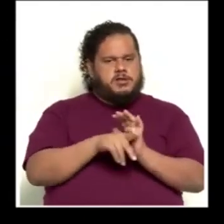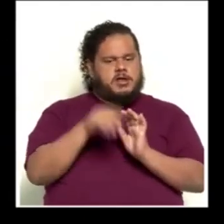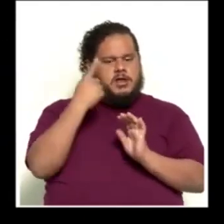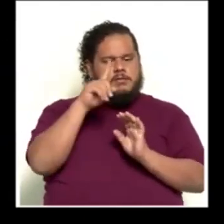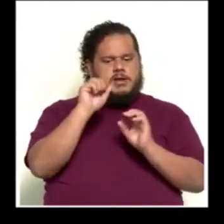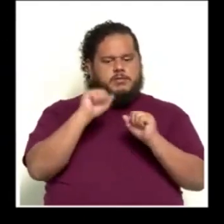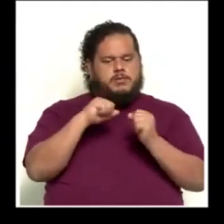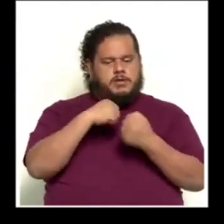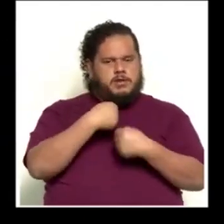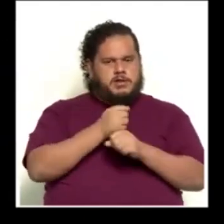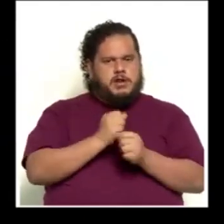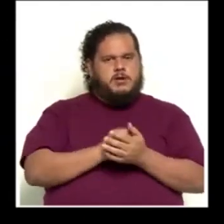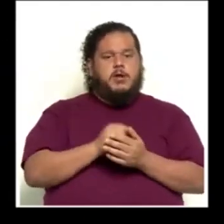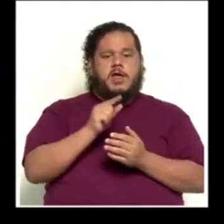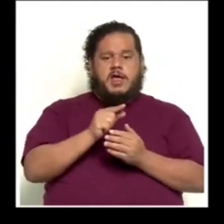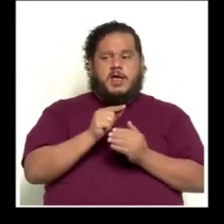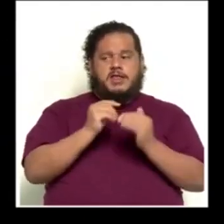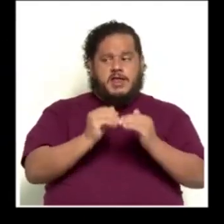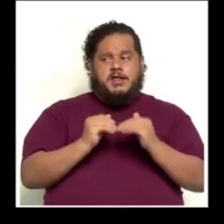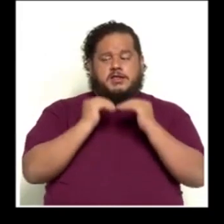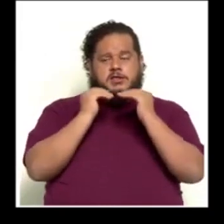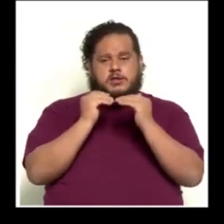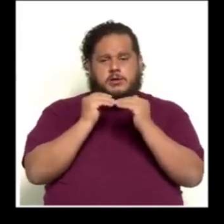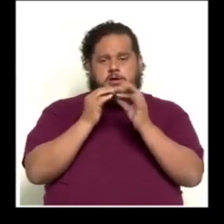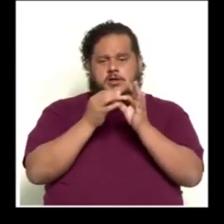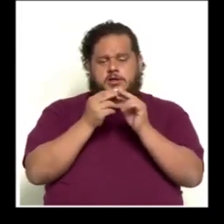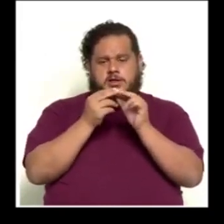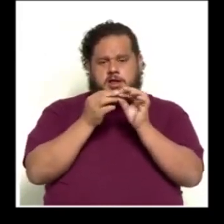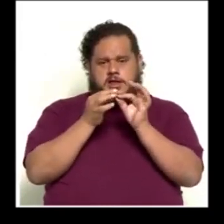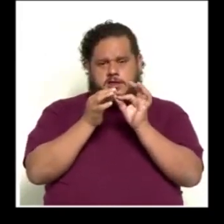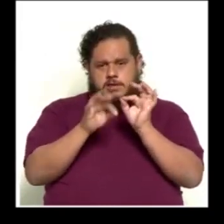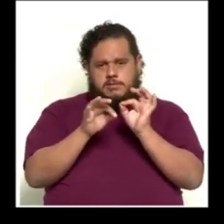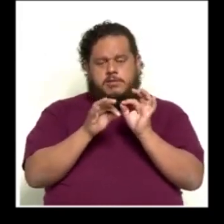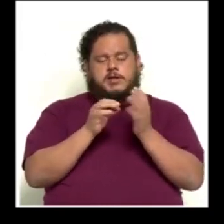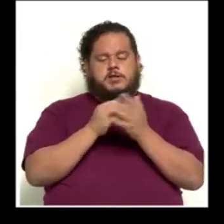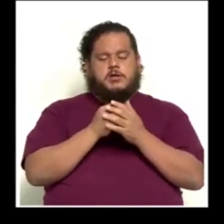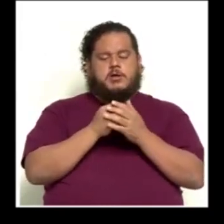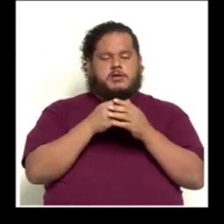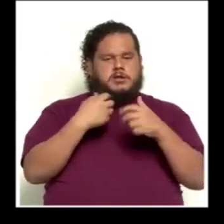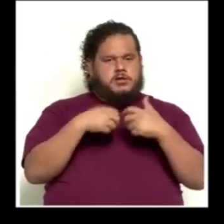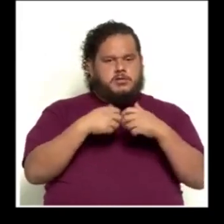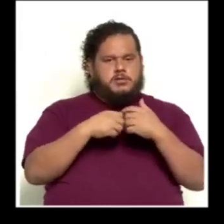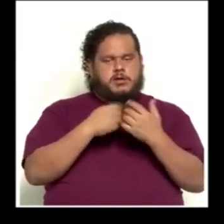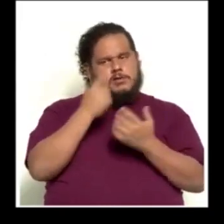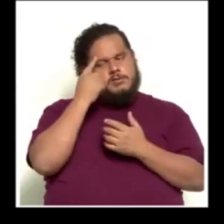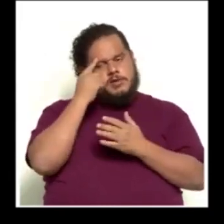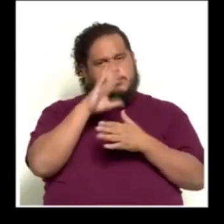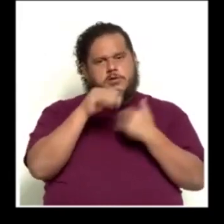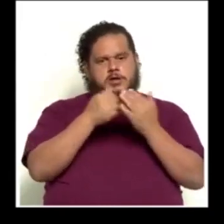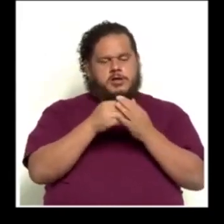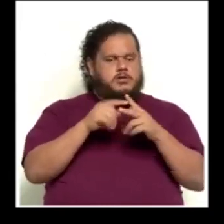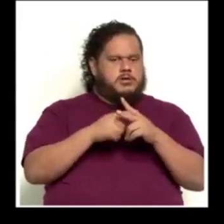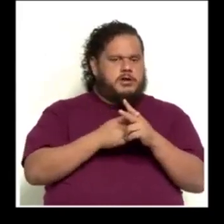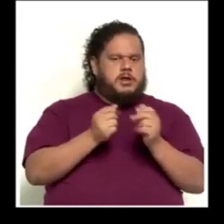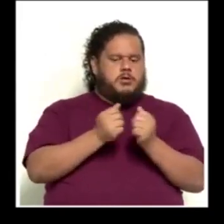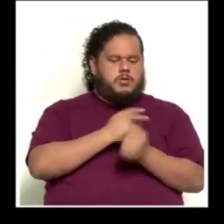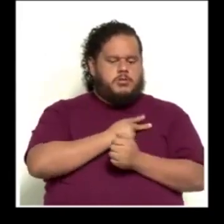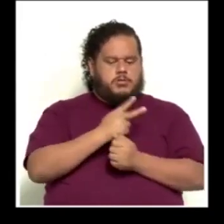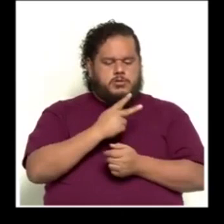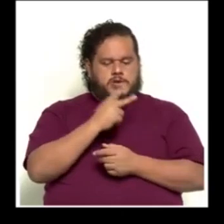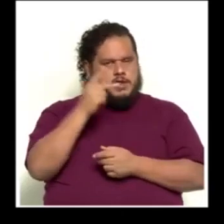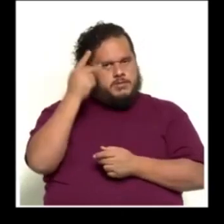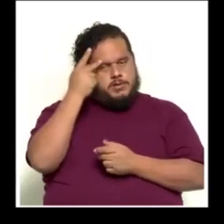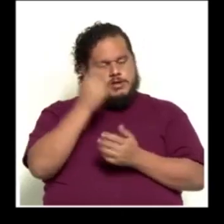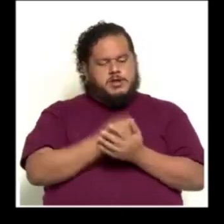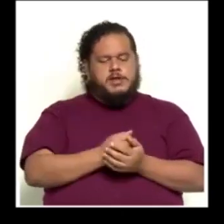estas apelaciones, esta sobresimplificación de los problemas, pensando que todo se arregla con una ley, que todo se arregla arregla con voluntad política, que todo se arregla,